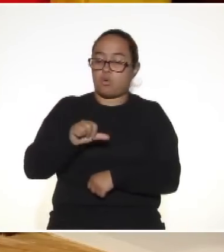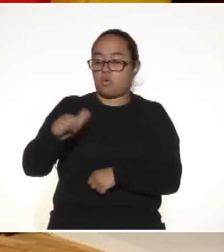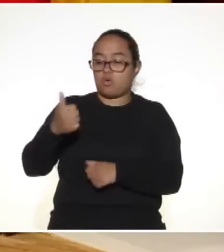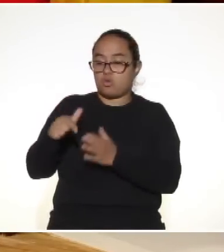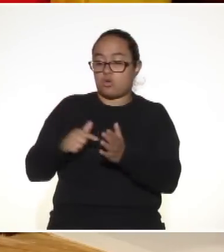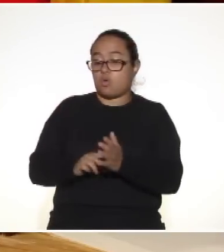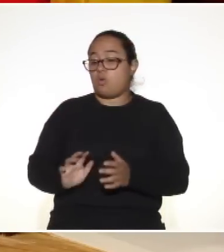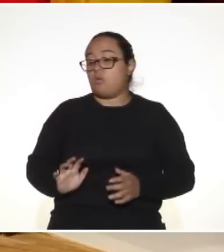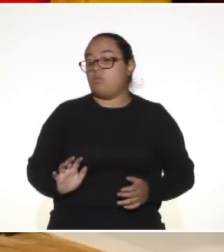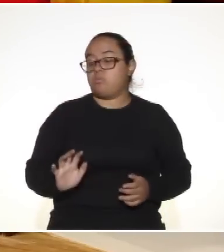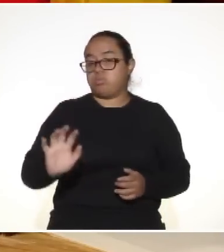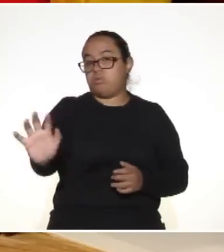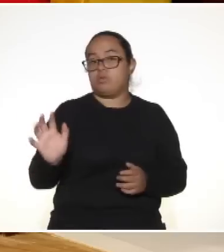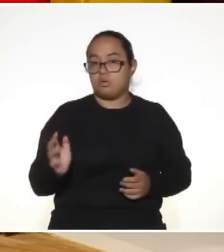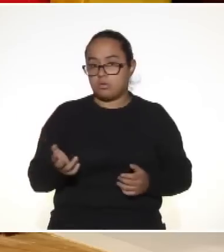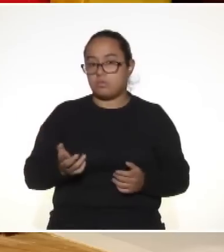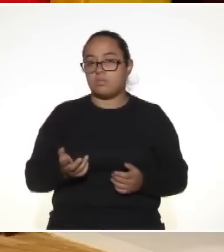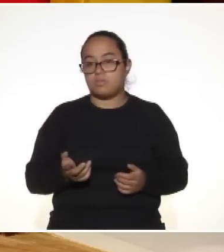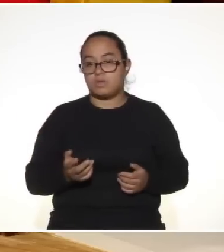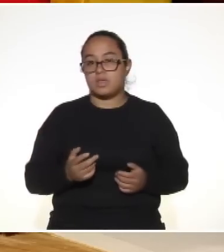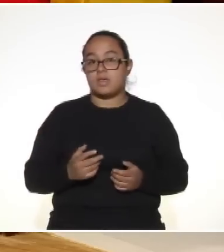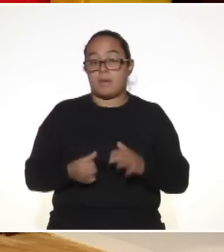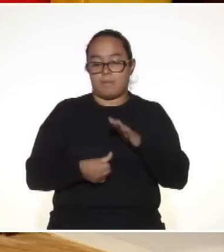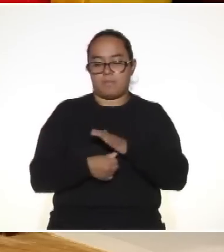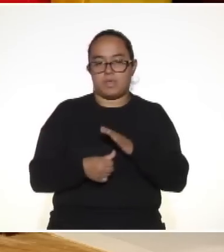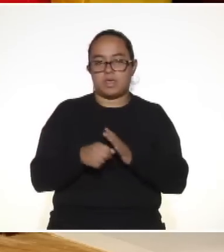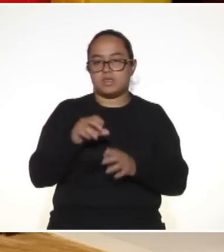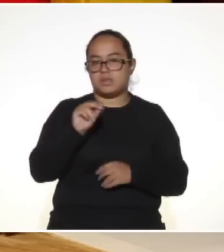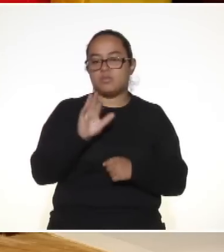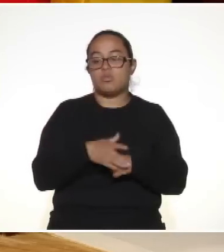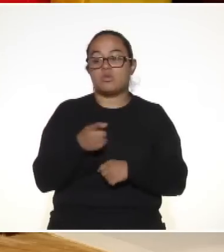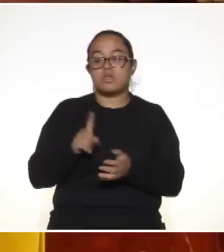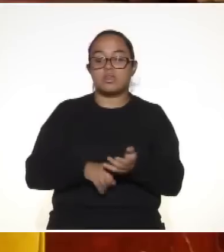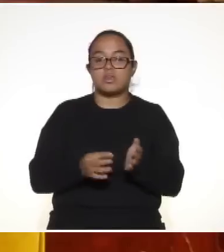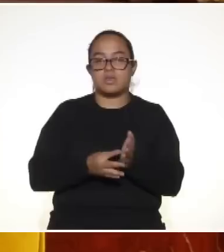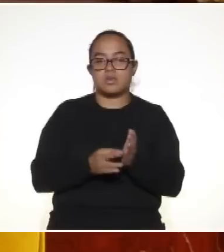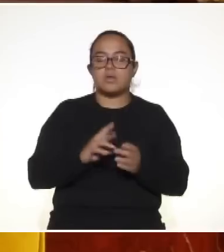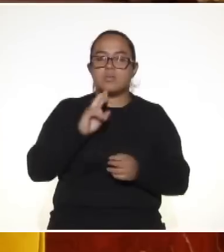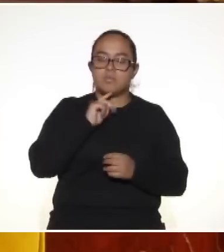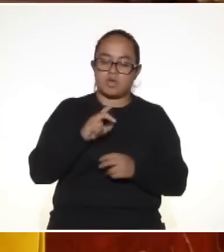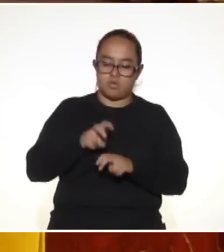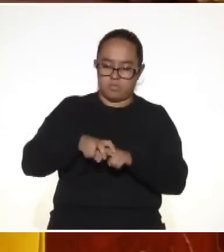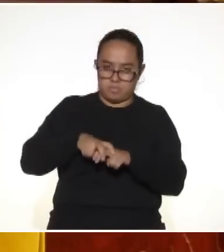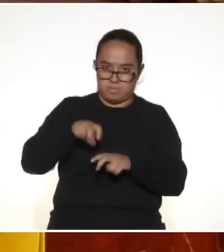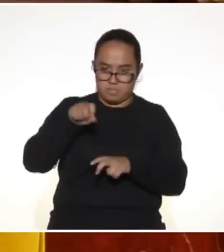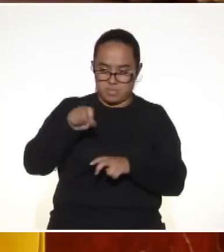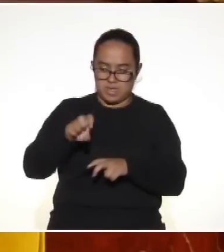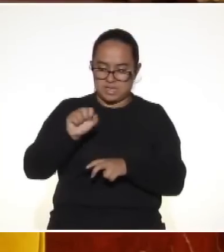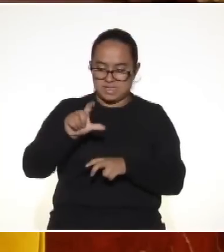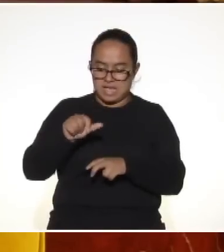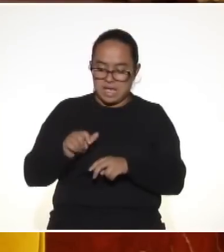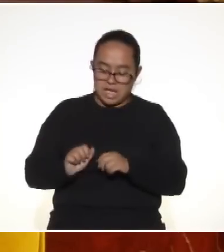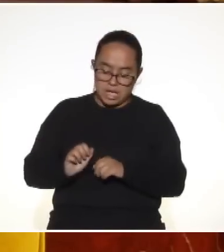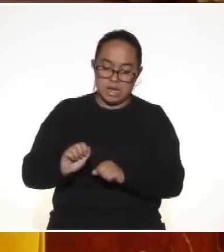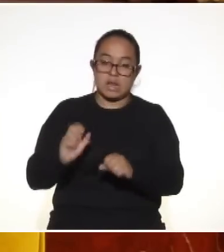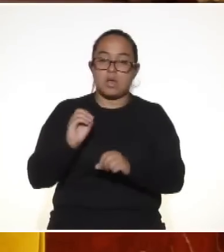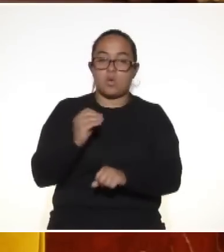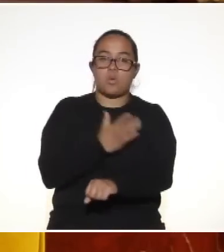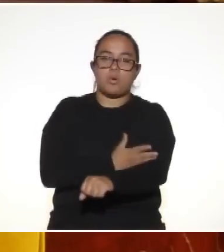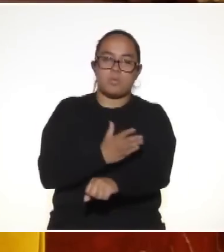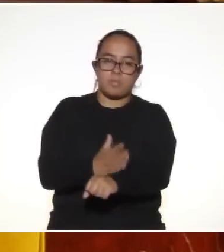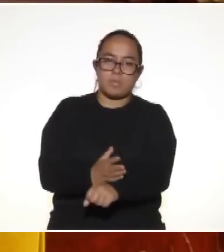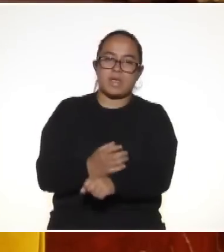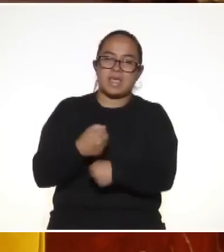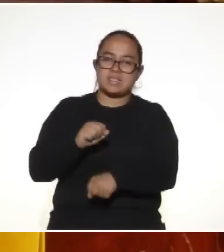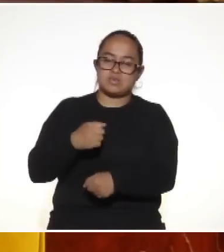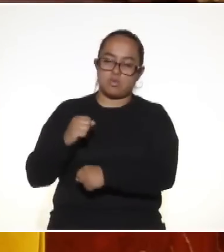lado. a lo mejor me No con la puedes- mesa porque sí es de fierro. Me puedes a lo mejor empujar con el sillón o un palo de escoba, algo así